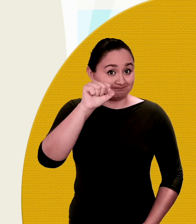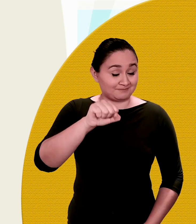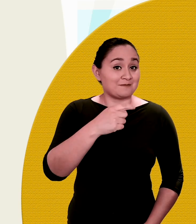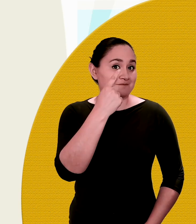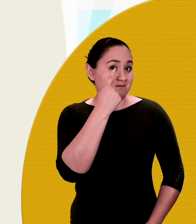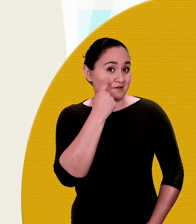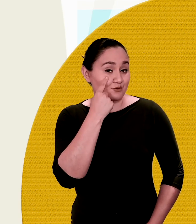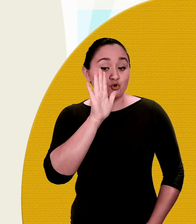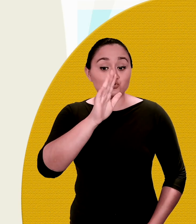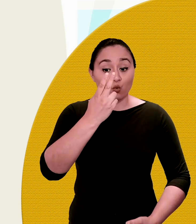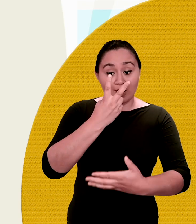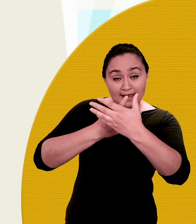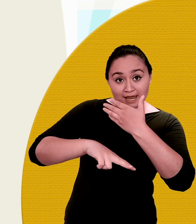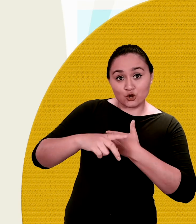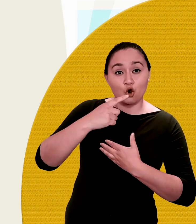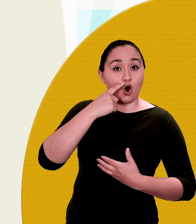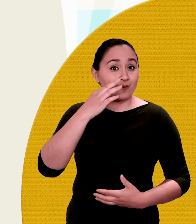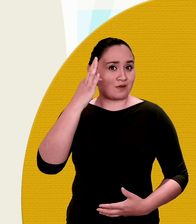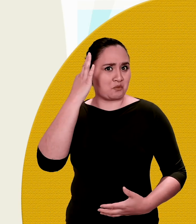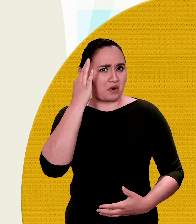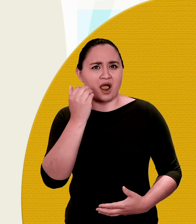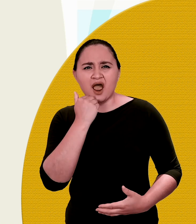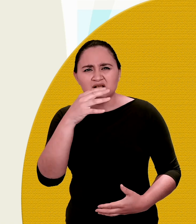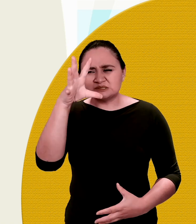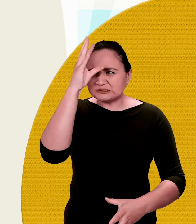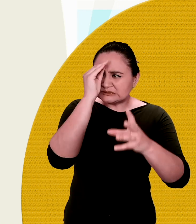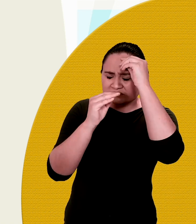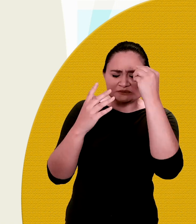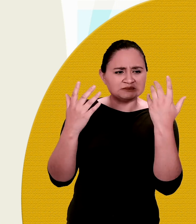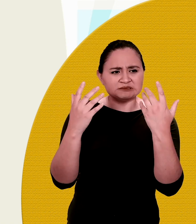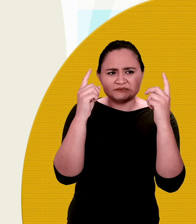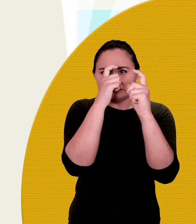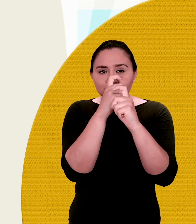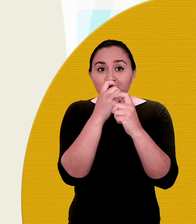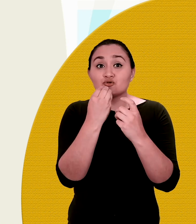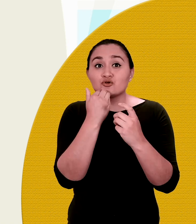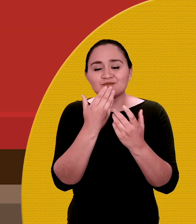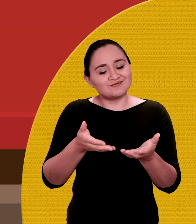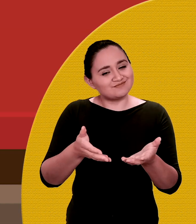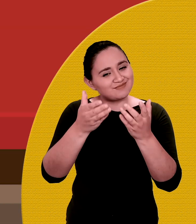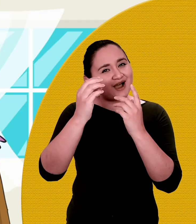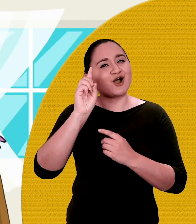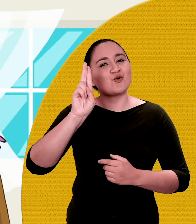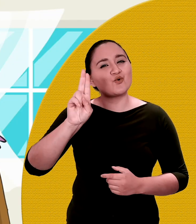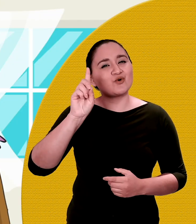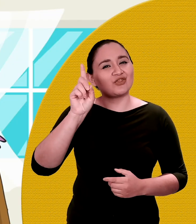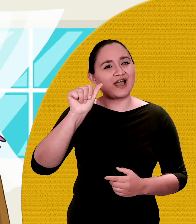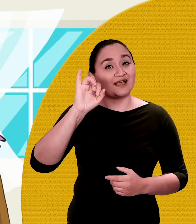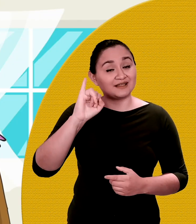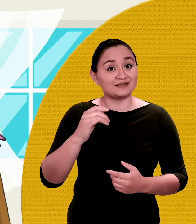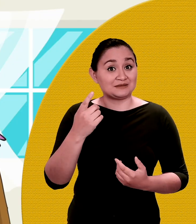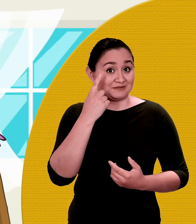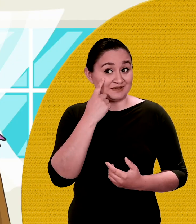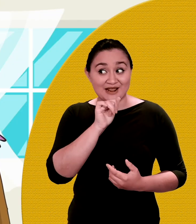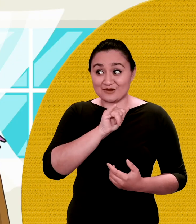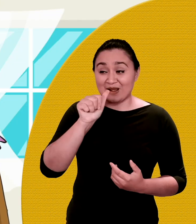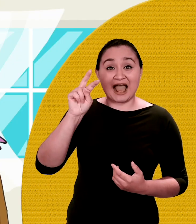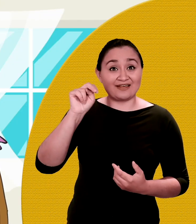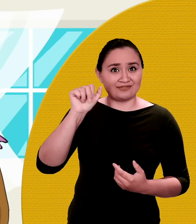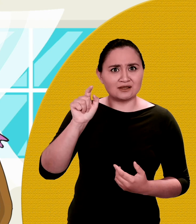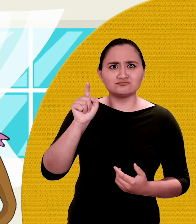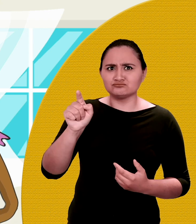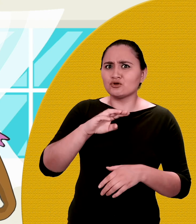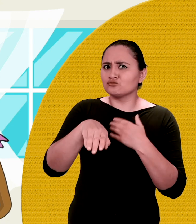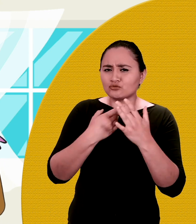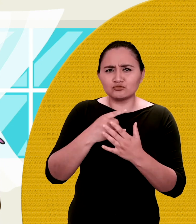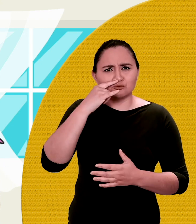Si te das cuenta que tu hijo o hija tiene dificultades de aprendizaje, pide ayuda a la SUDAI. Así como Ana María, todos los